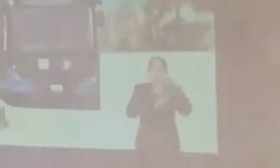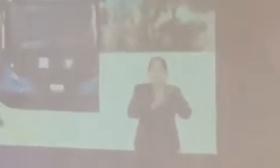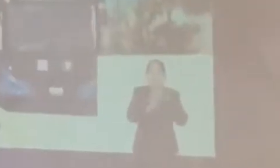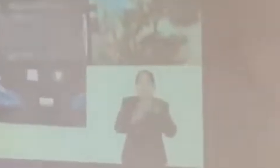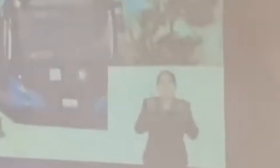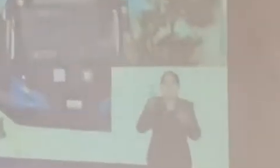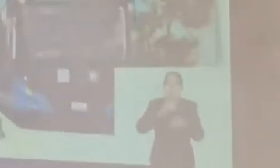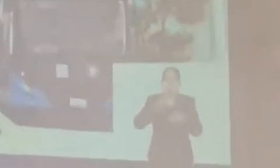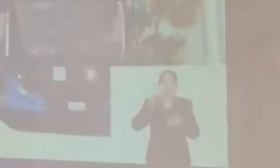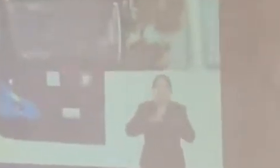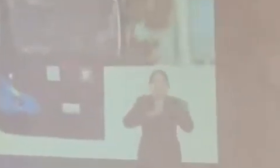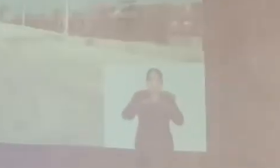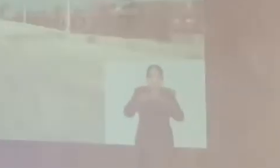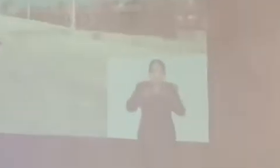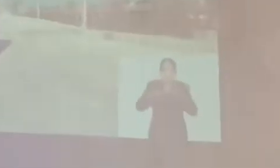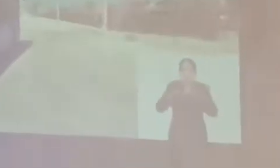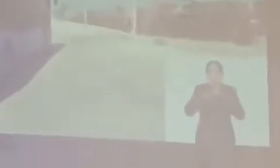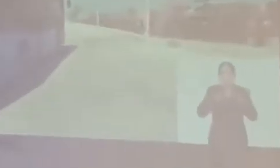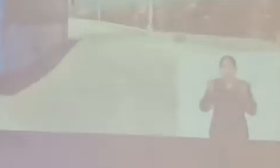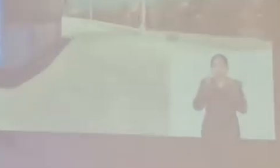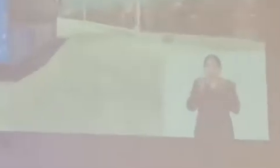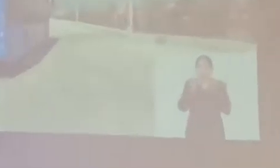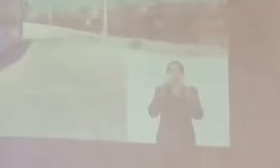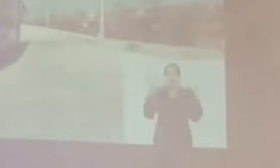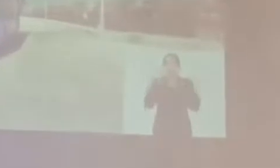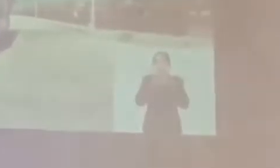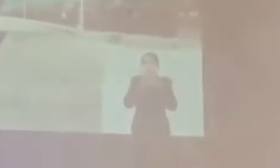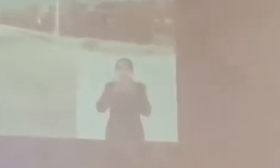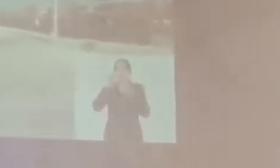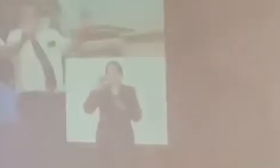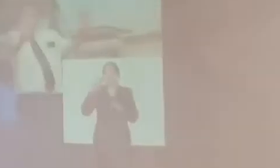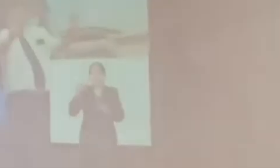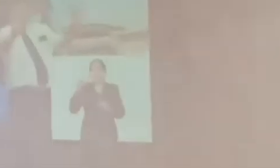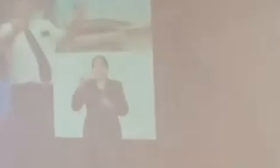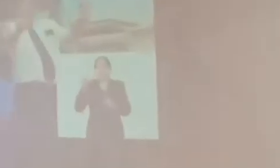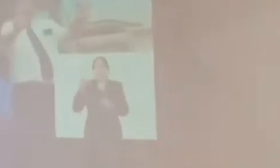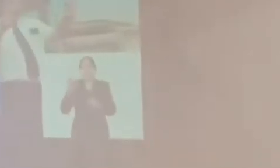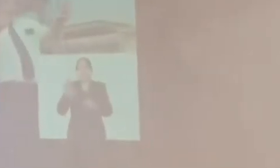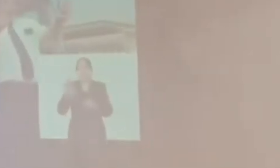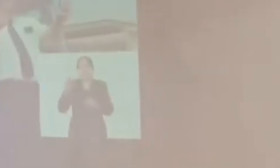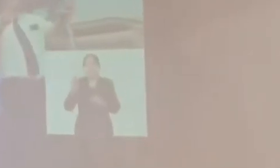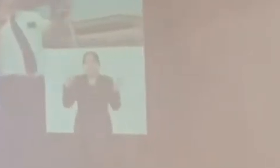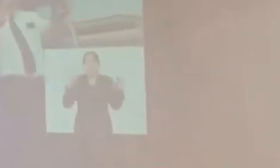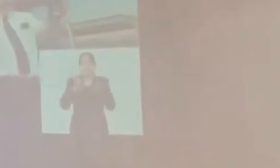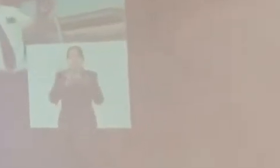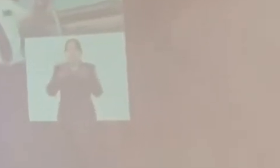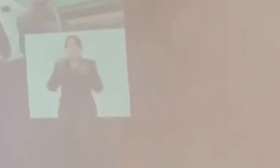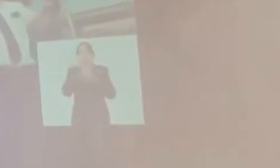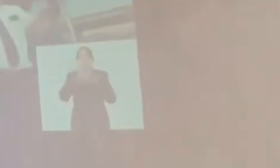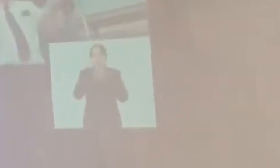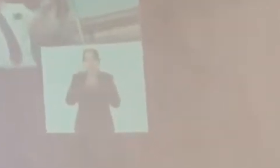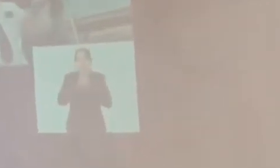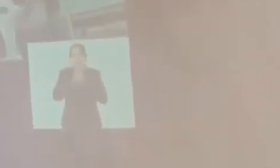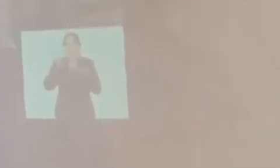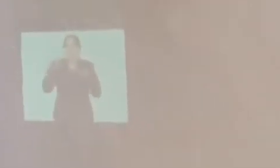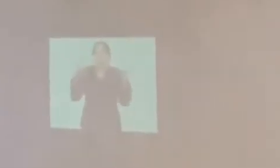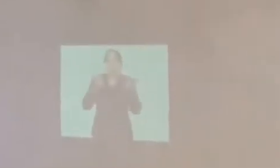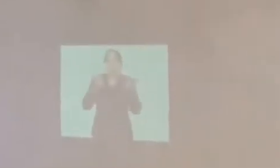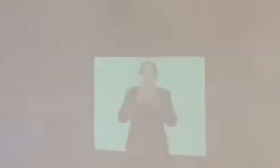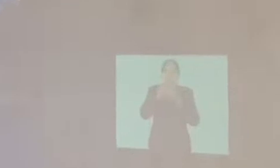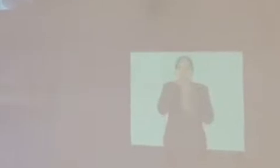Y esta línea se conectará hasta Chalco, en un proyecto metropolitano impulsado conjuntamente con el presidente